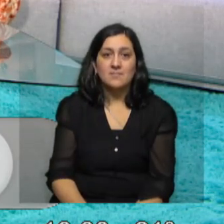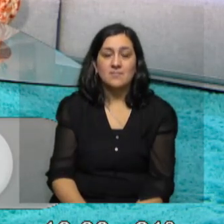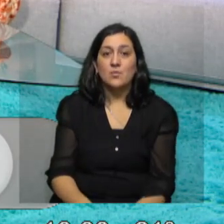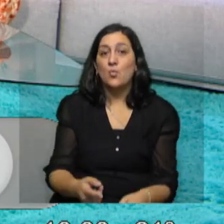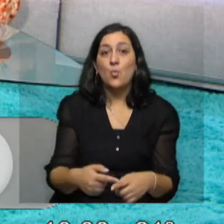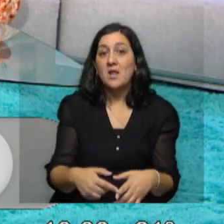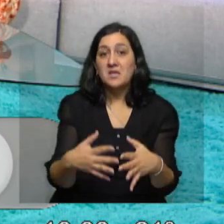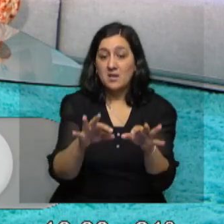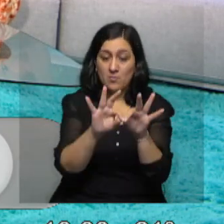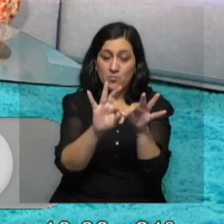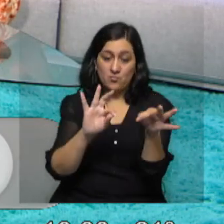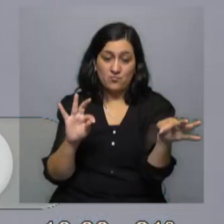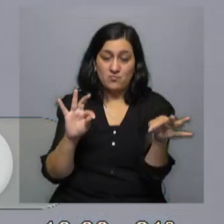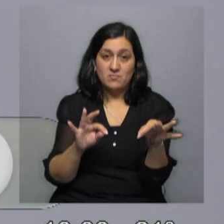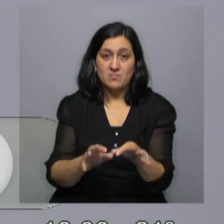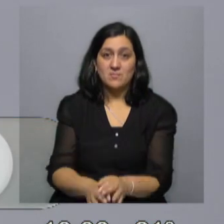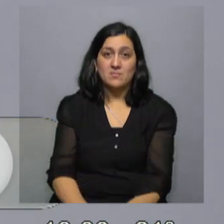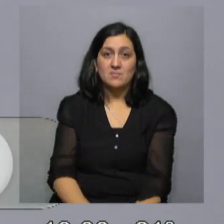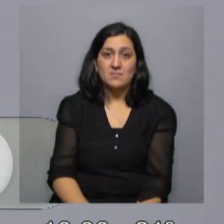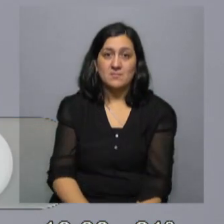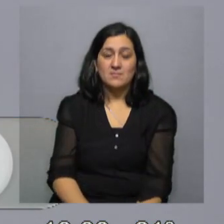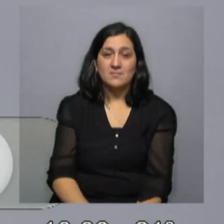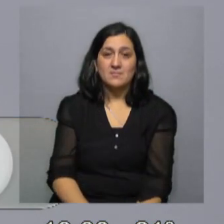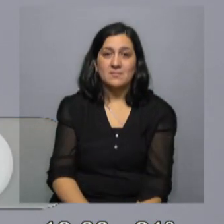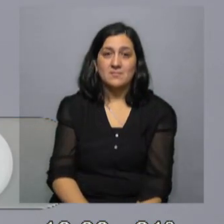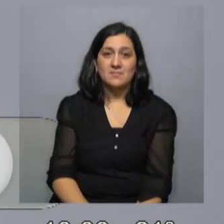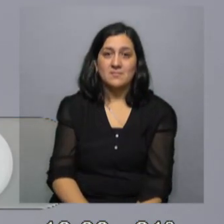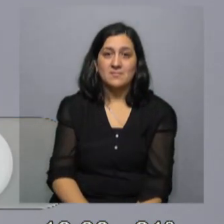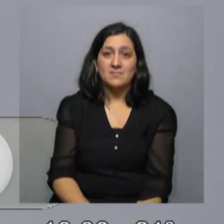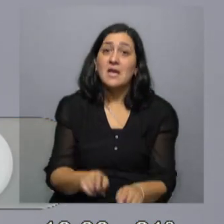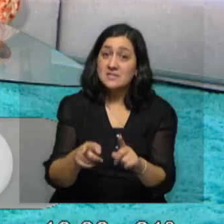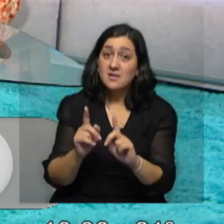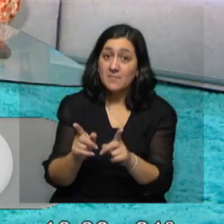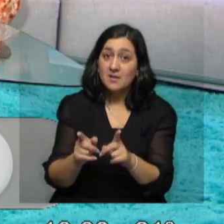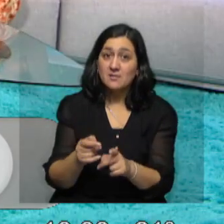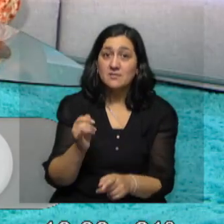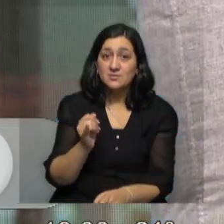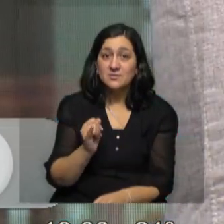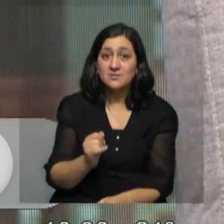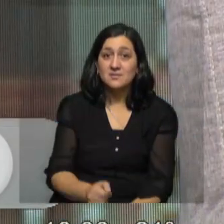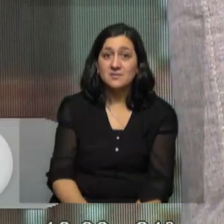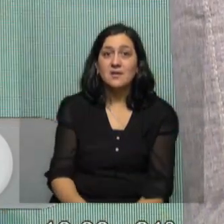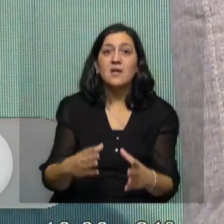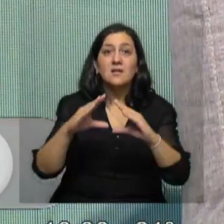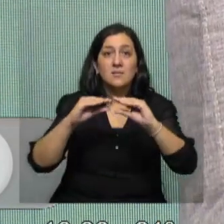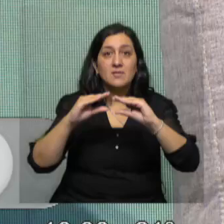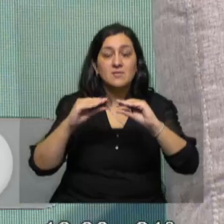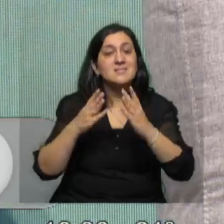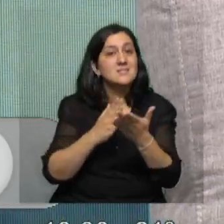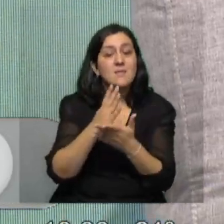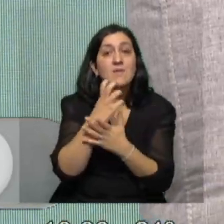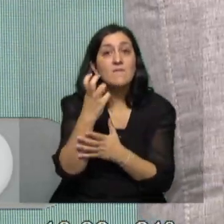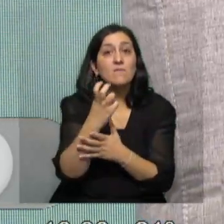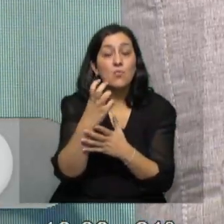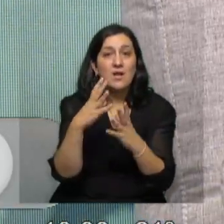los en cualquier cositos. Lado. Abren. Abrilo. Así. Dale. Sí, abre. Está, lo abro. ¿Este también? No, por las... Sí, este dale, abro. ¿Este también tengo que buscar el aire? Siempre. Lo abrí. Siempre, siempre,